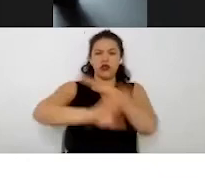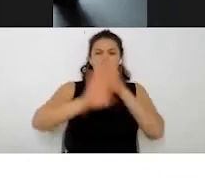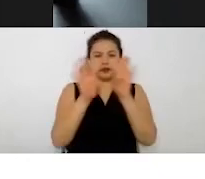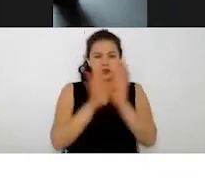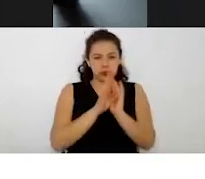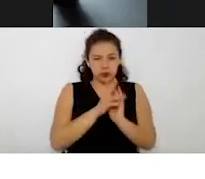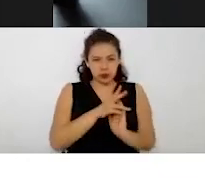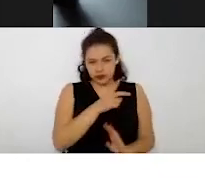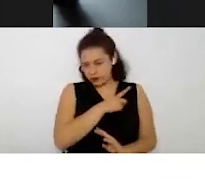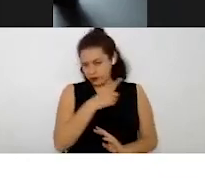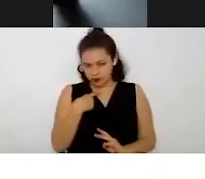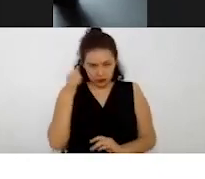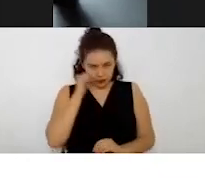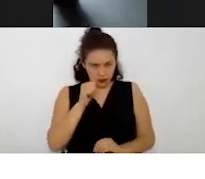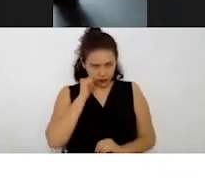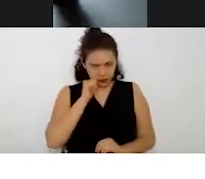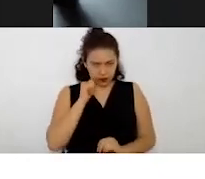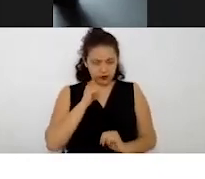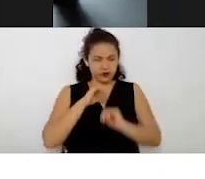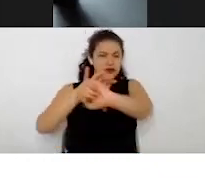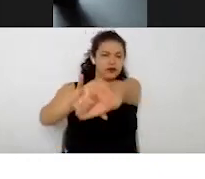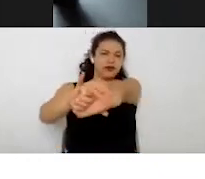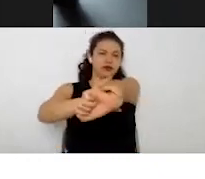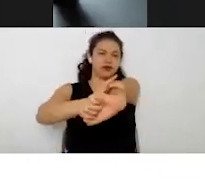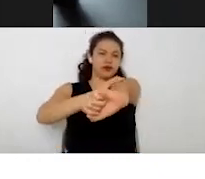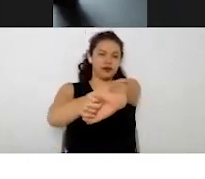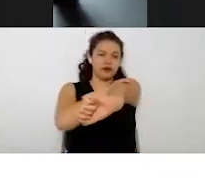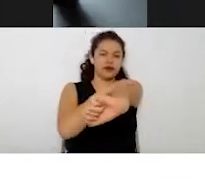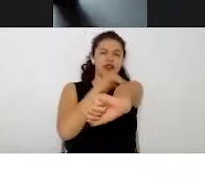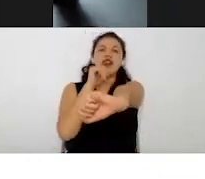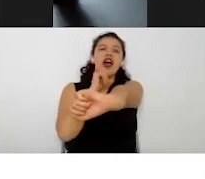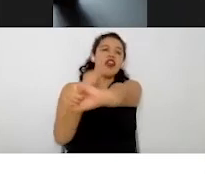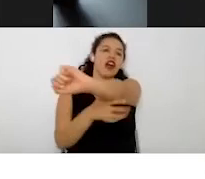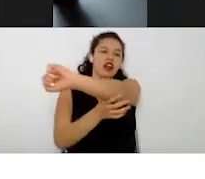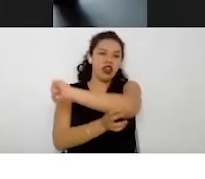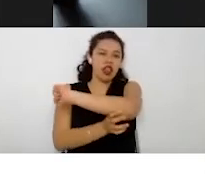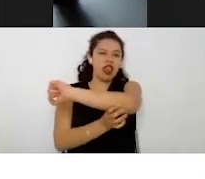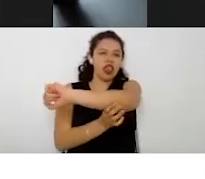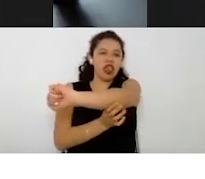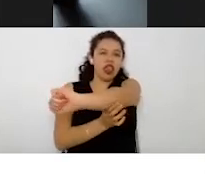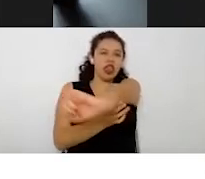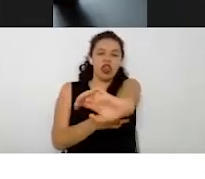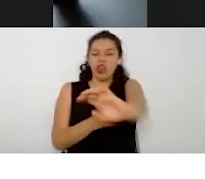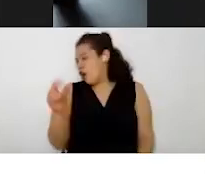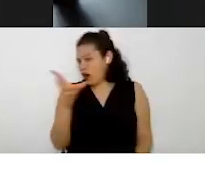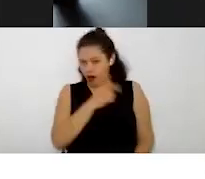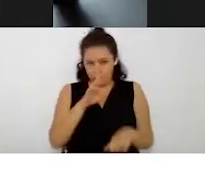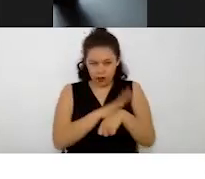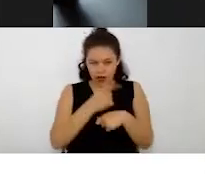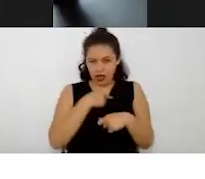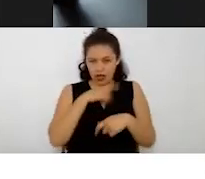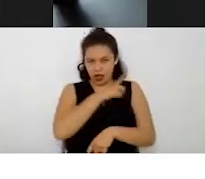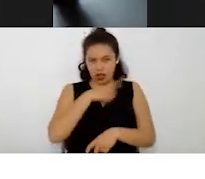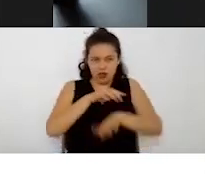tienen que estar totalmente extendidos. ¿Ok? ¿Por qué? Porque lo que voy a buscar es hundir la